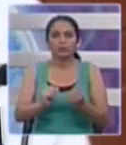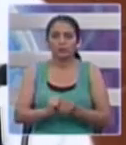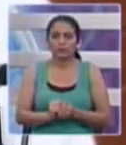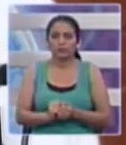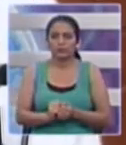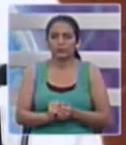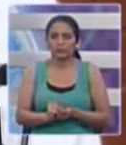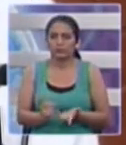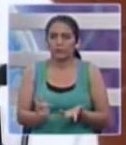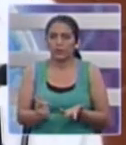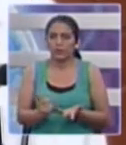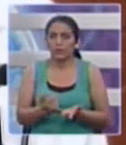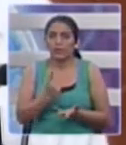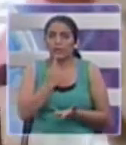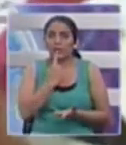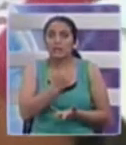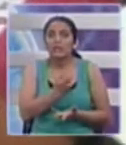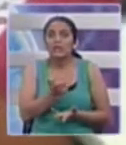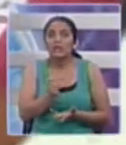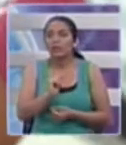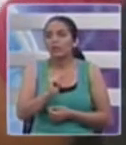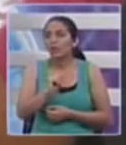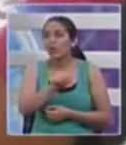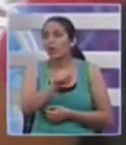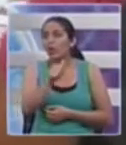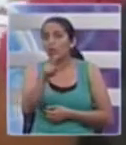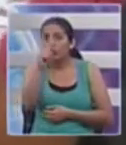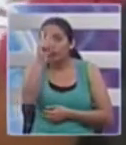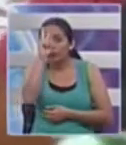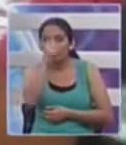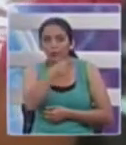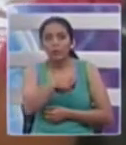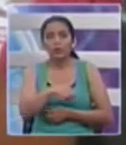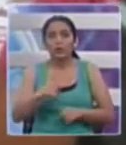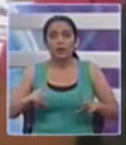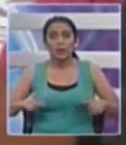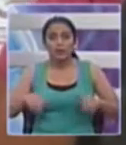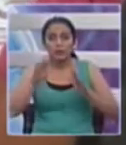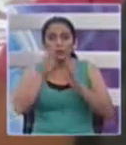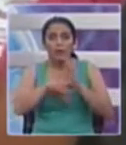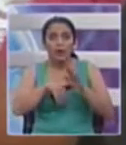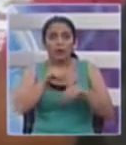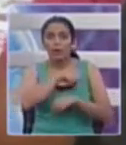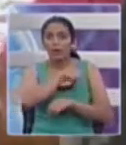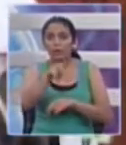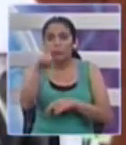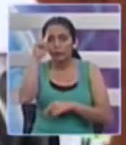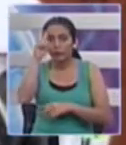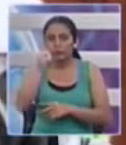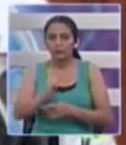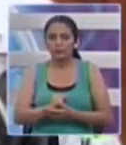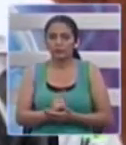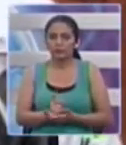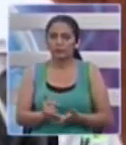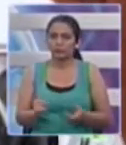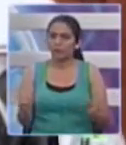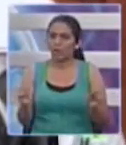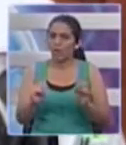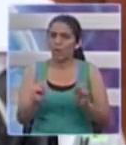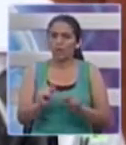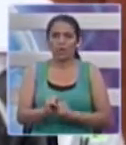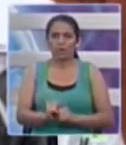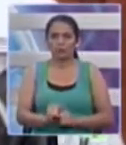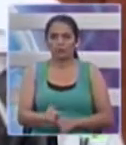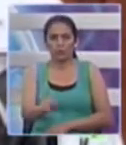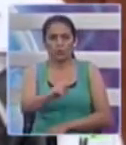en el sentido que el fraude se lo están haciendo a ellos. Se refirió además a las curules asambleístas de su tienda política. No, a nosotros no nos van a hacer ningún